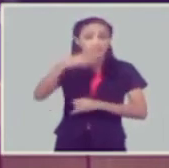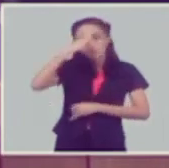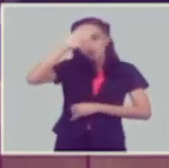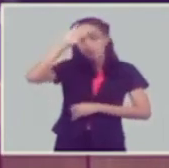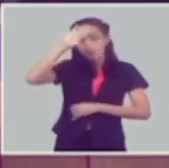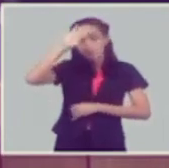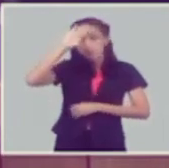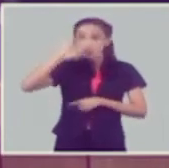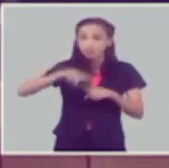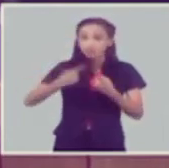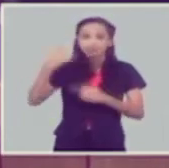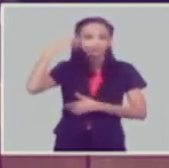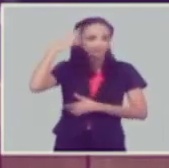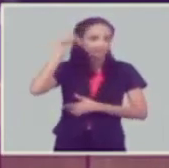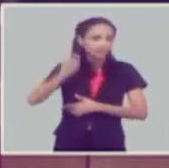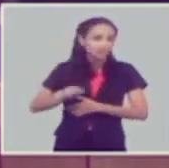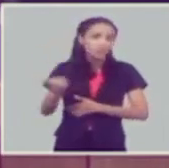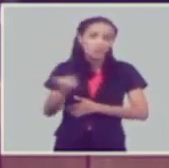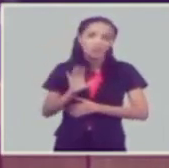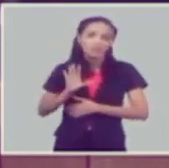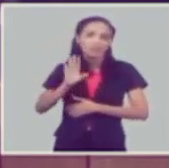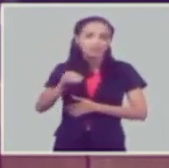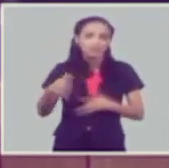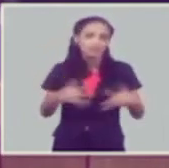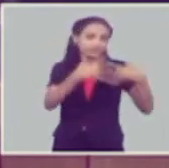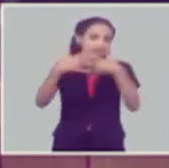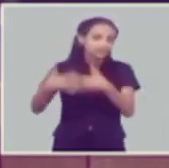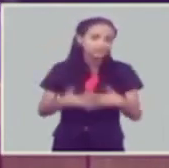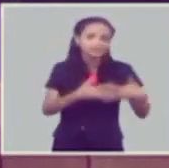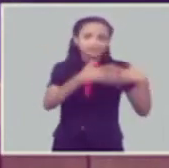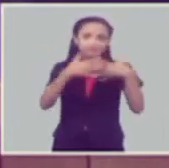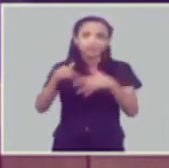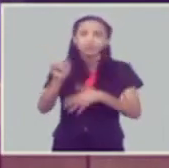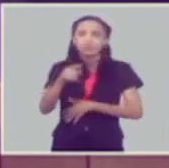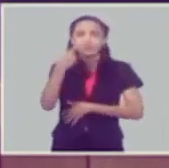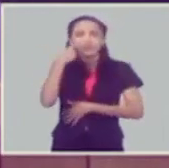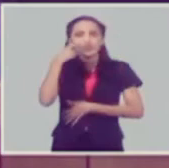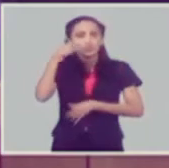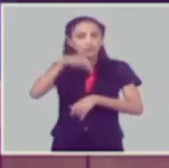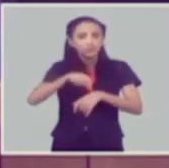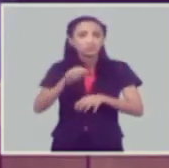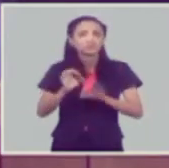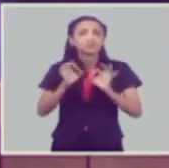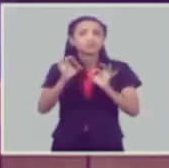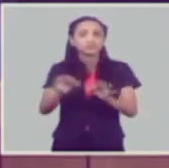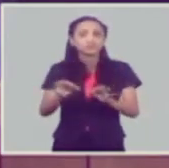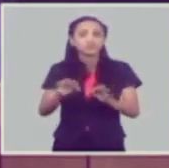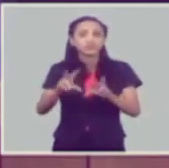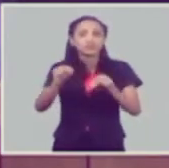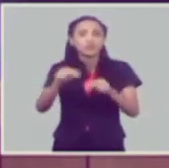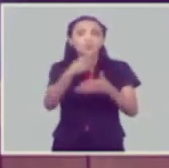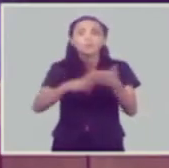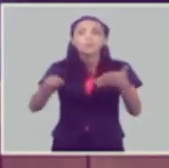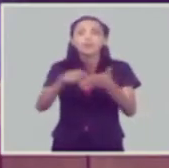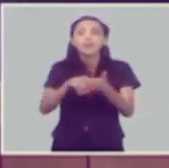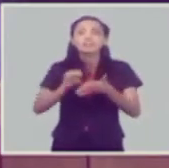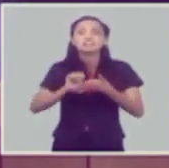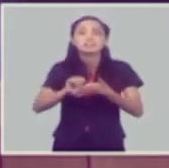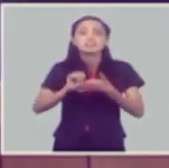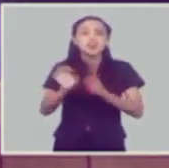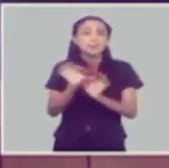el exterior. Hemos visto proyectarse en tiempo real los antiguos y nuevos planes de los servicios